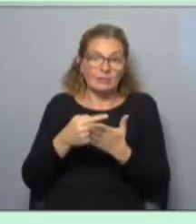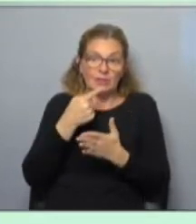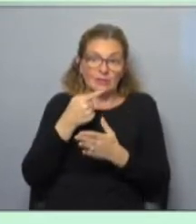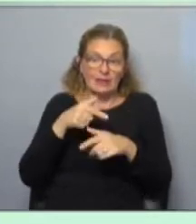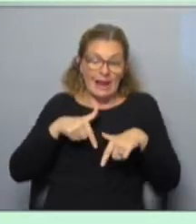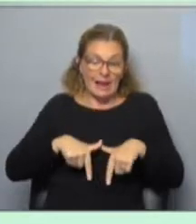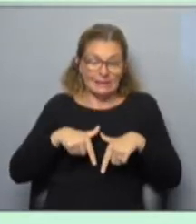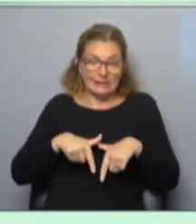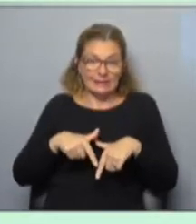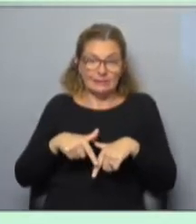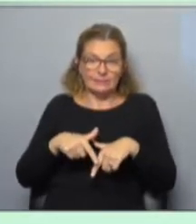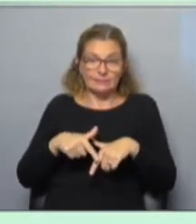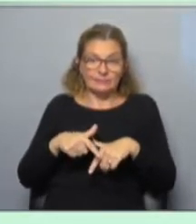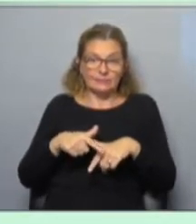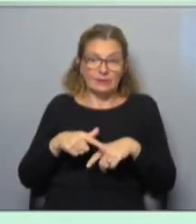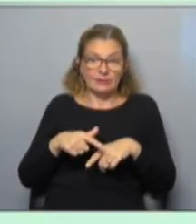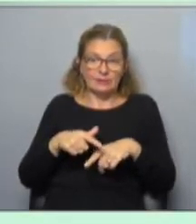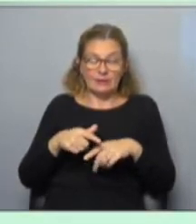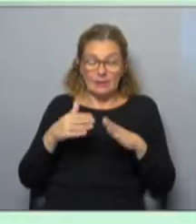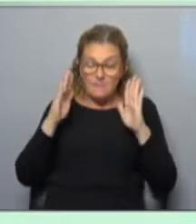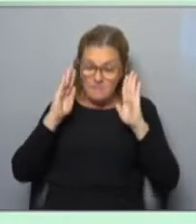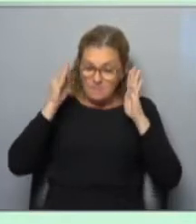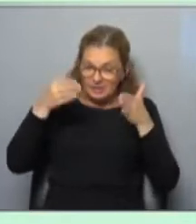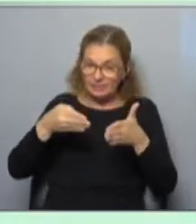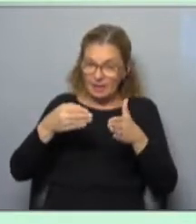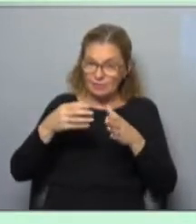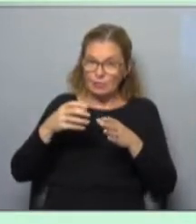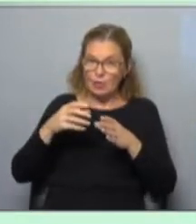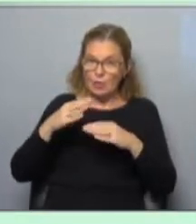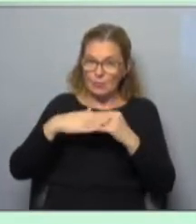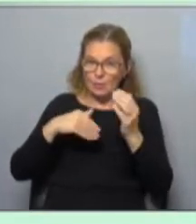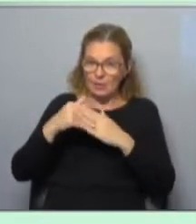la Intendenta, va a tener que estar centrado en saneamiento.